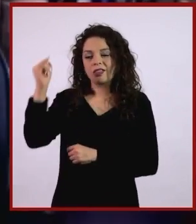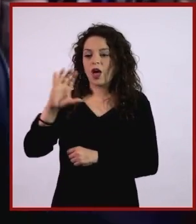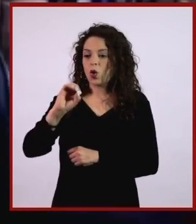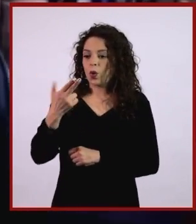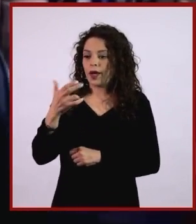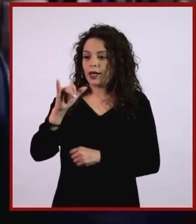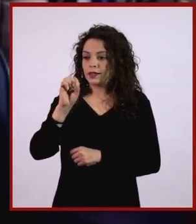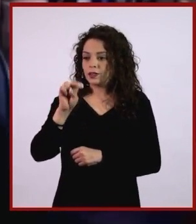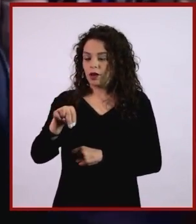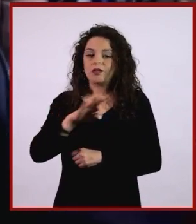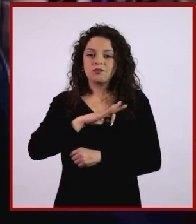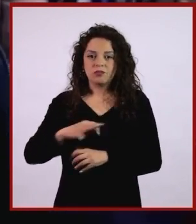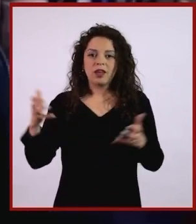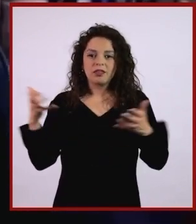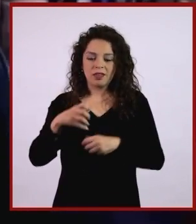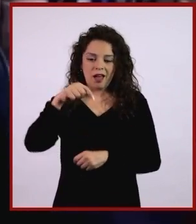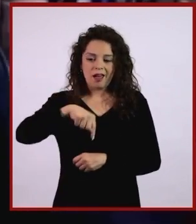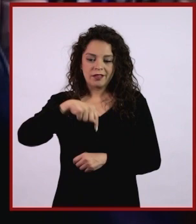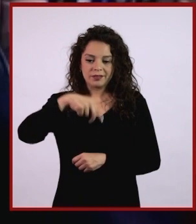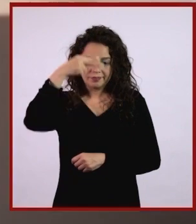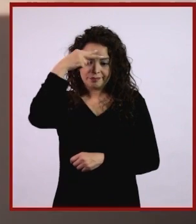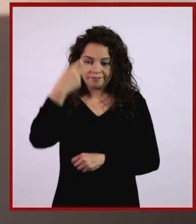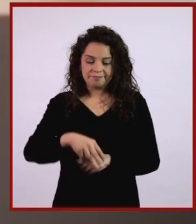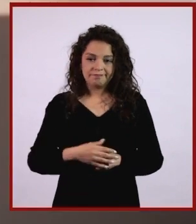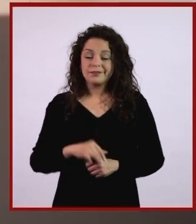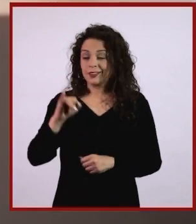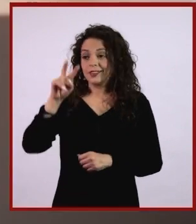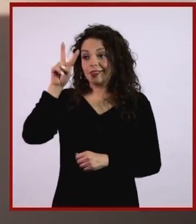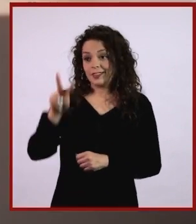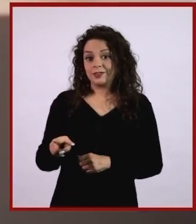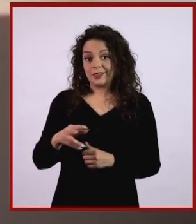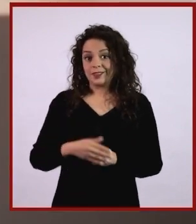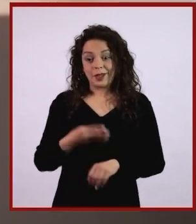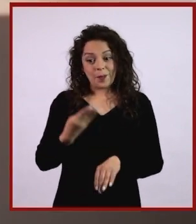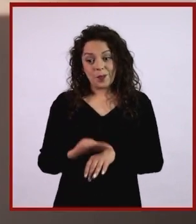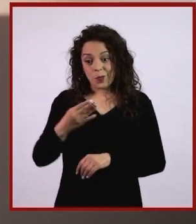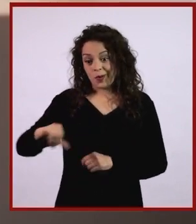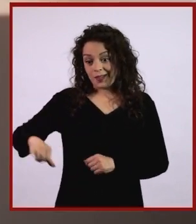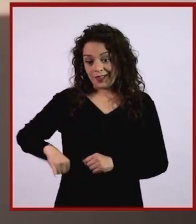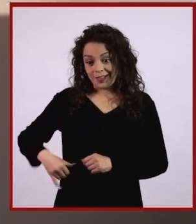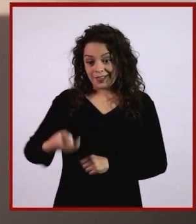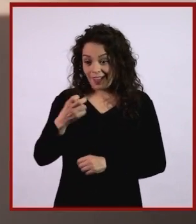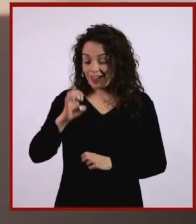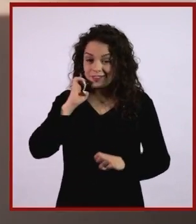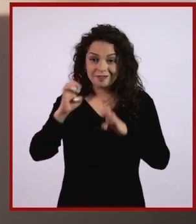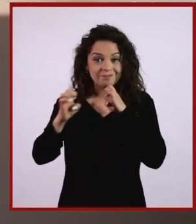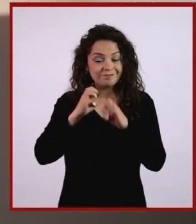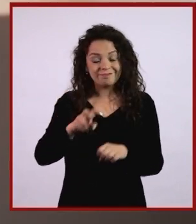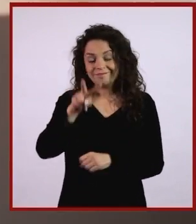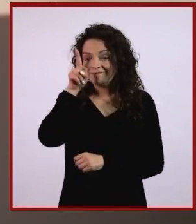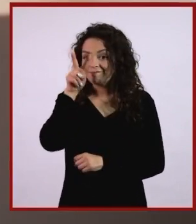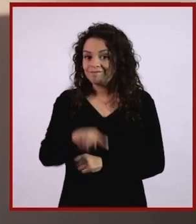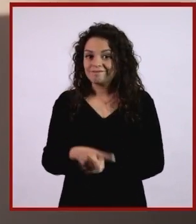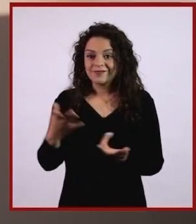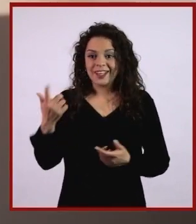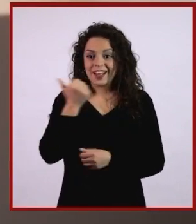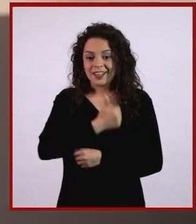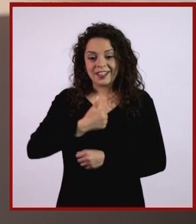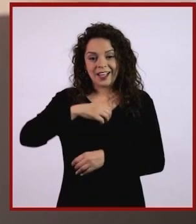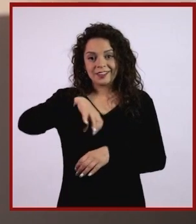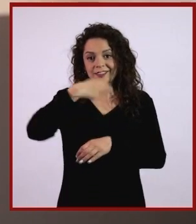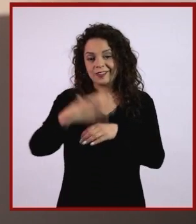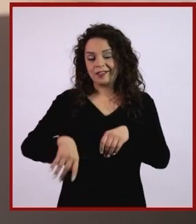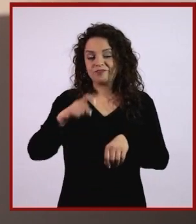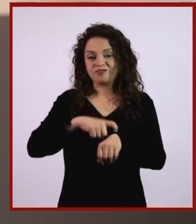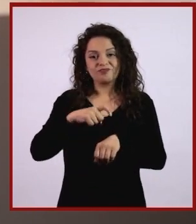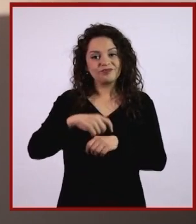cohesión germine realmente en nuestra sociedad. Así es, Federico. Híjole, está muy interesante esta entrevista, de verdad. Qué pena